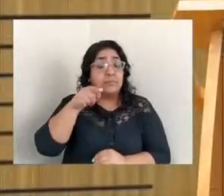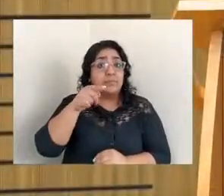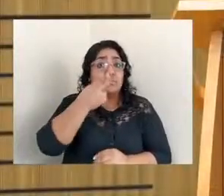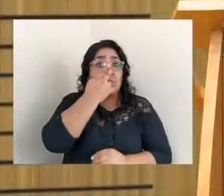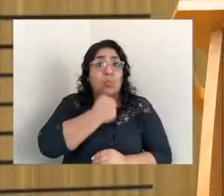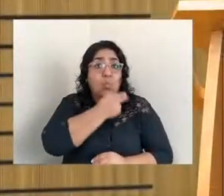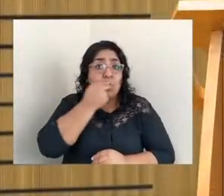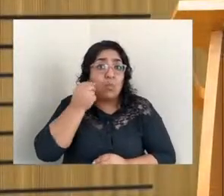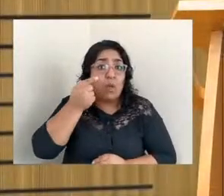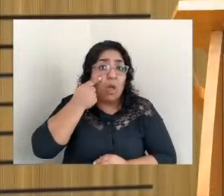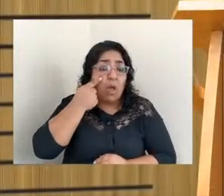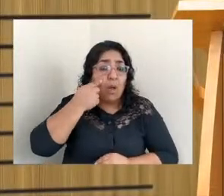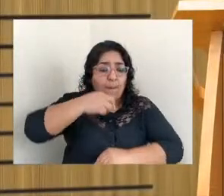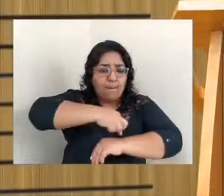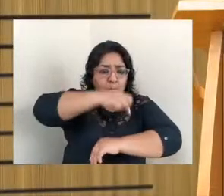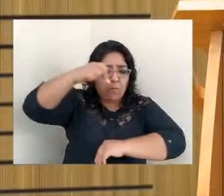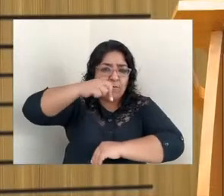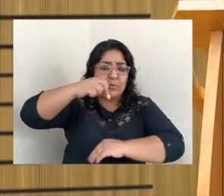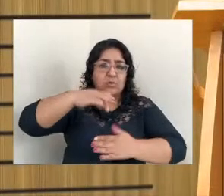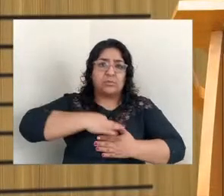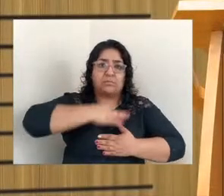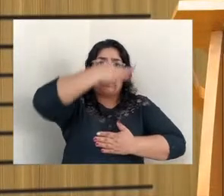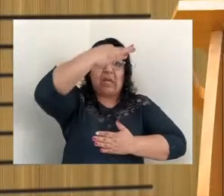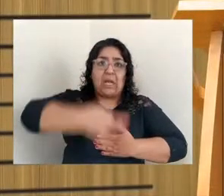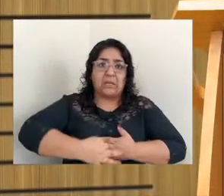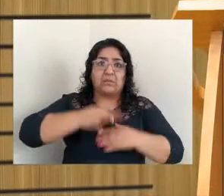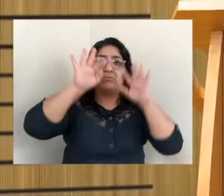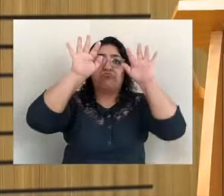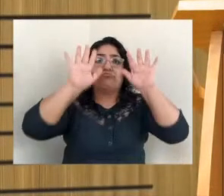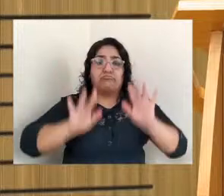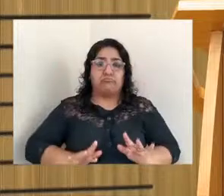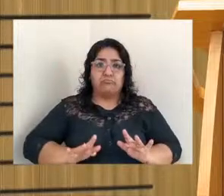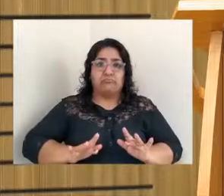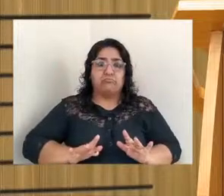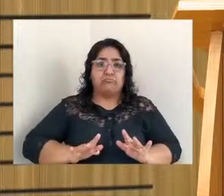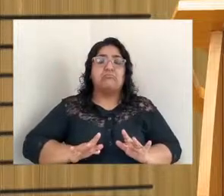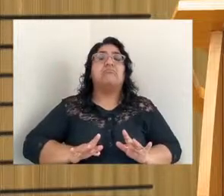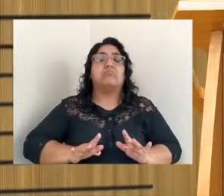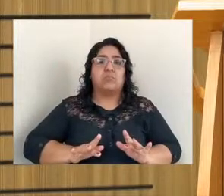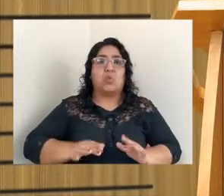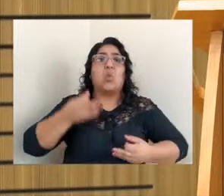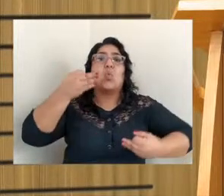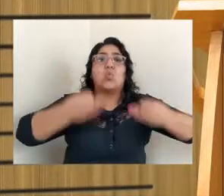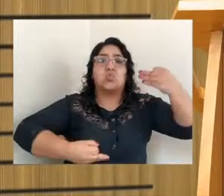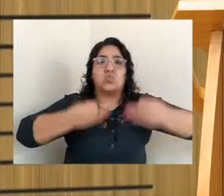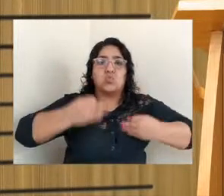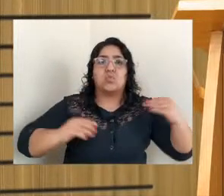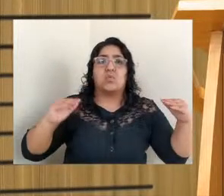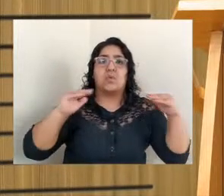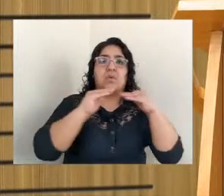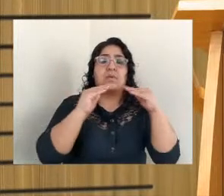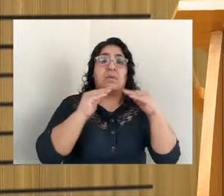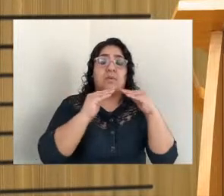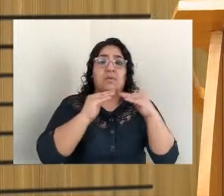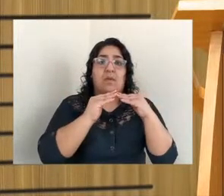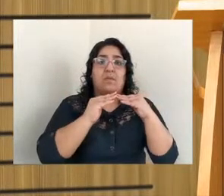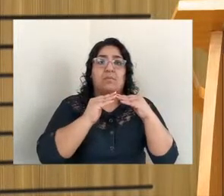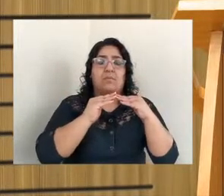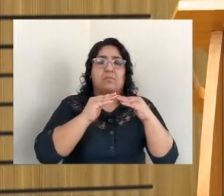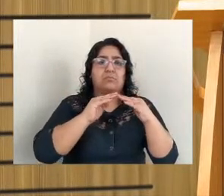Prometen ejercer su profesión de manera ética y transparente, con sentido de justicia y